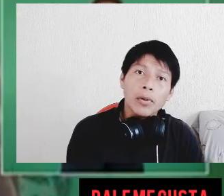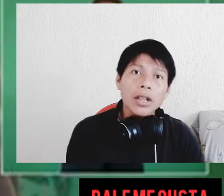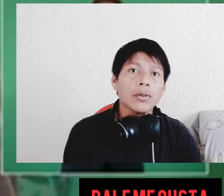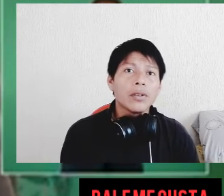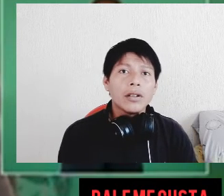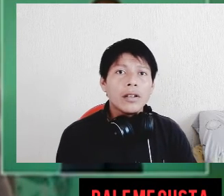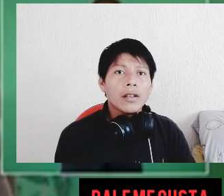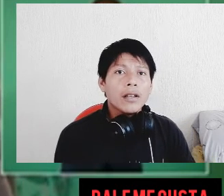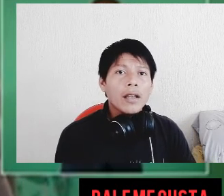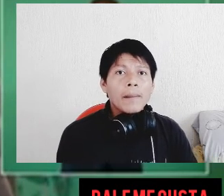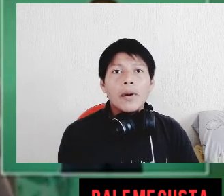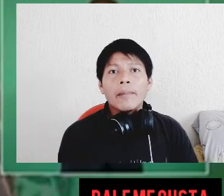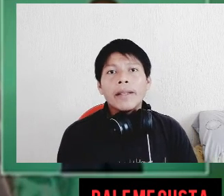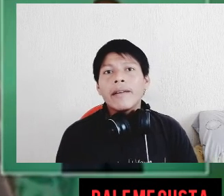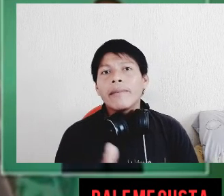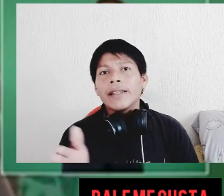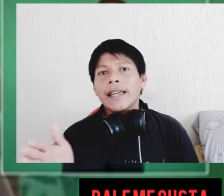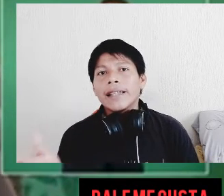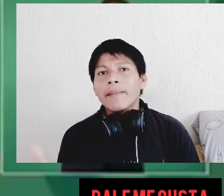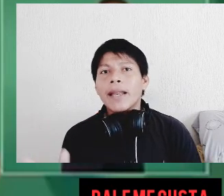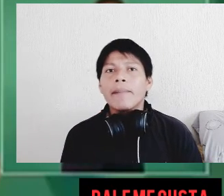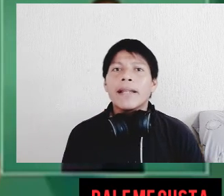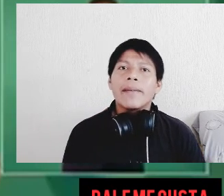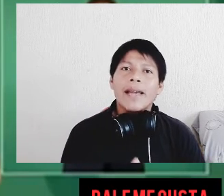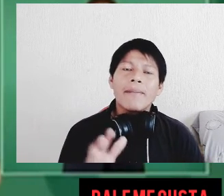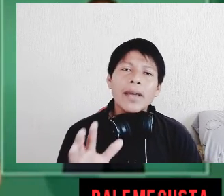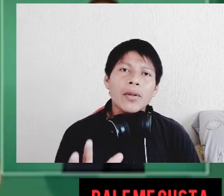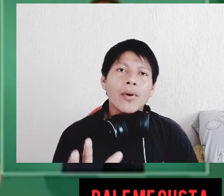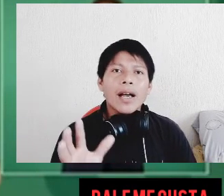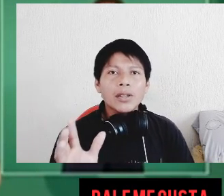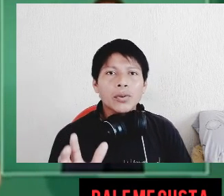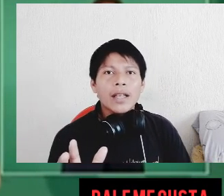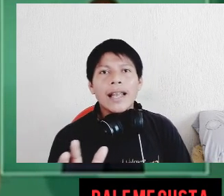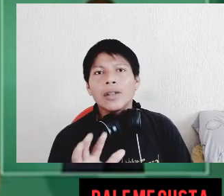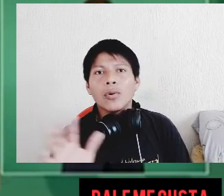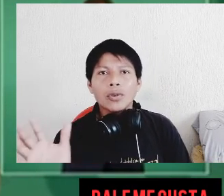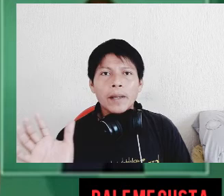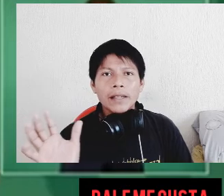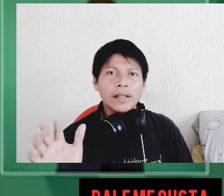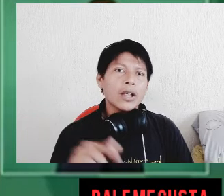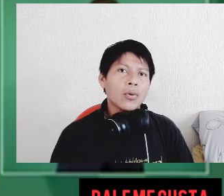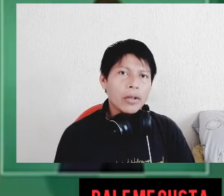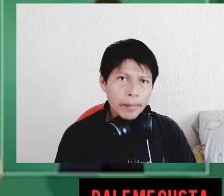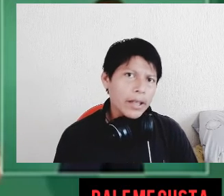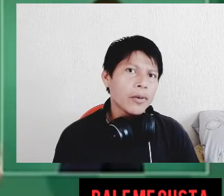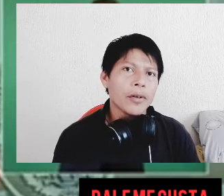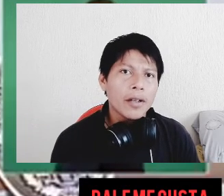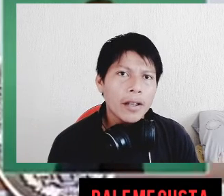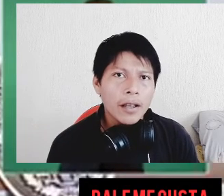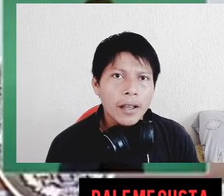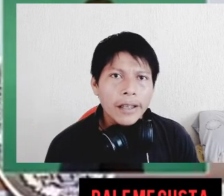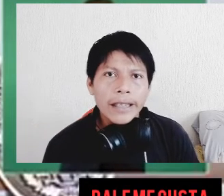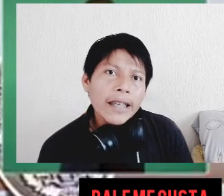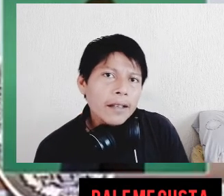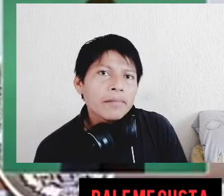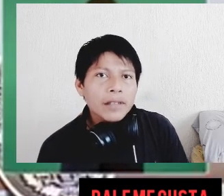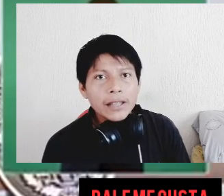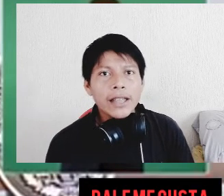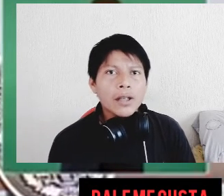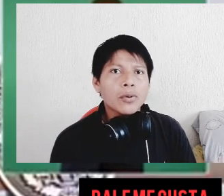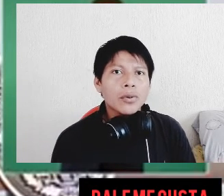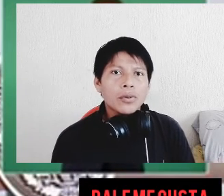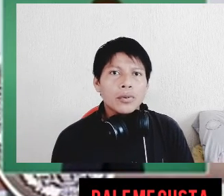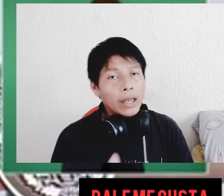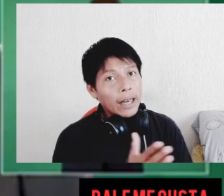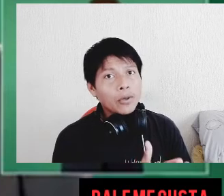un 6%. Pero lamentablemente el tema de la pandemia vino a azotar a todos los países, incluyendo a México. Y